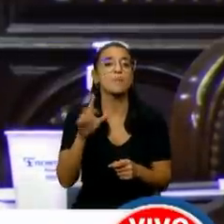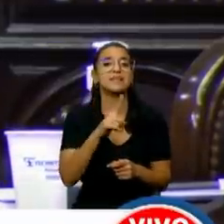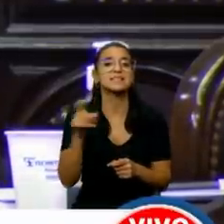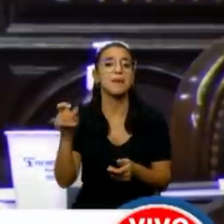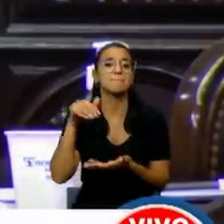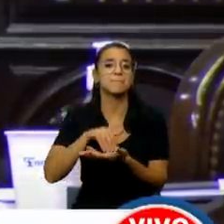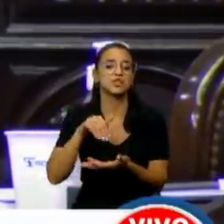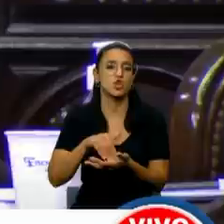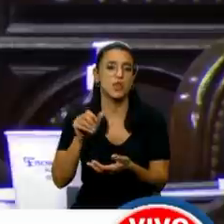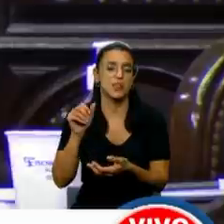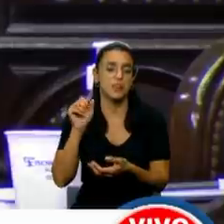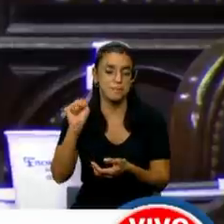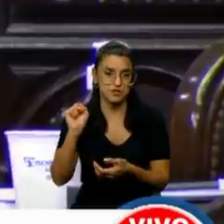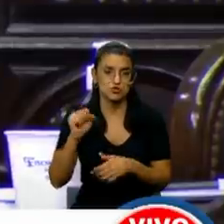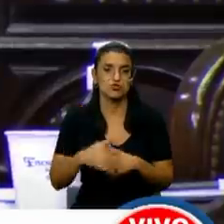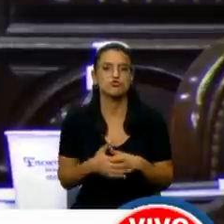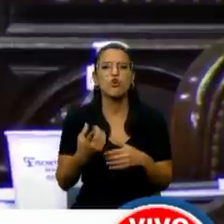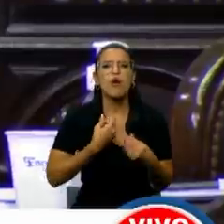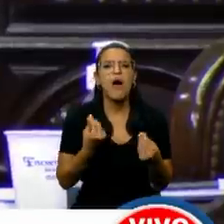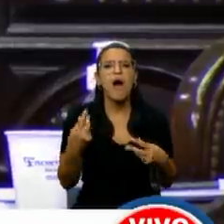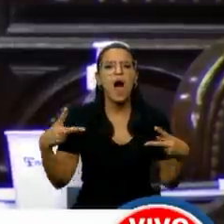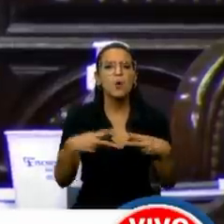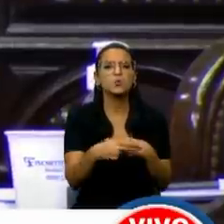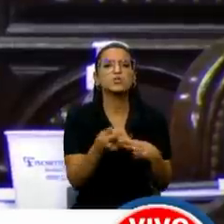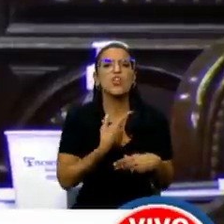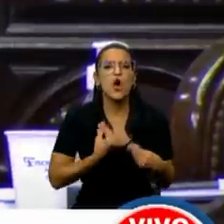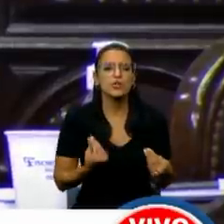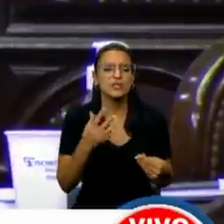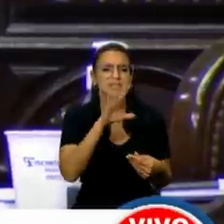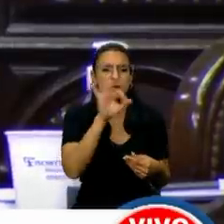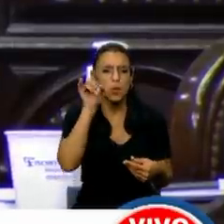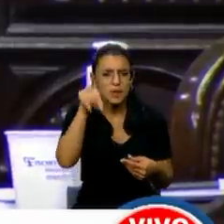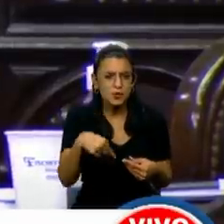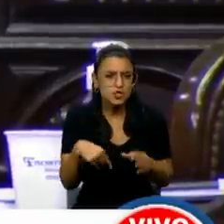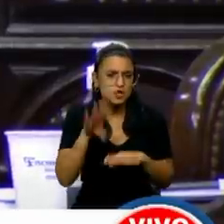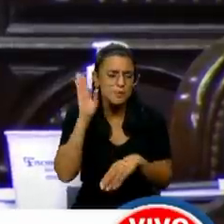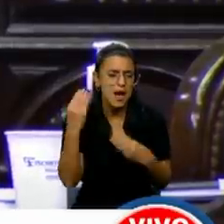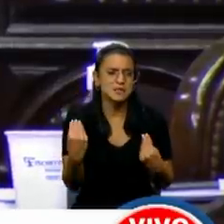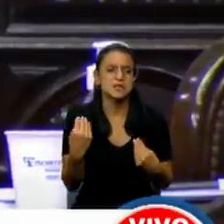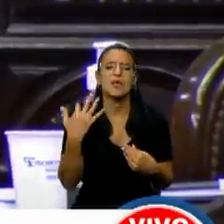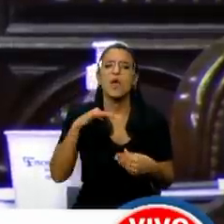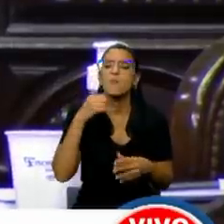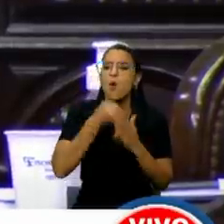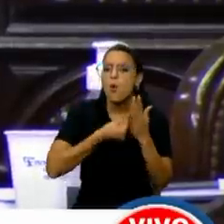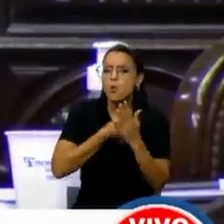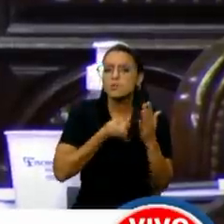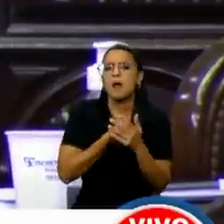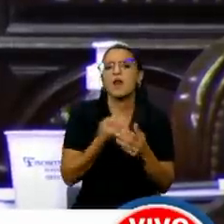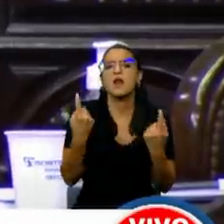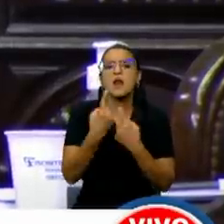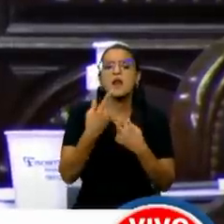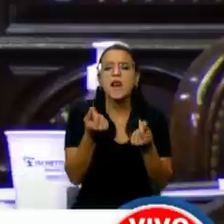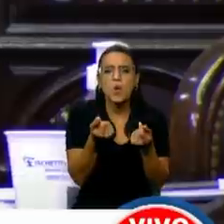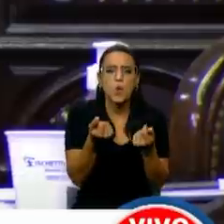100 millones de pesos donde está el ajuste en ese sentido más del 50 por ciento tenemos que pelear por más recursos para las universidades